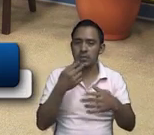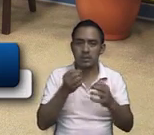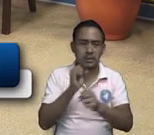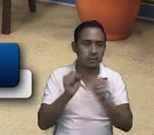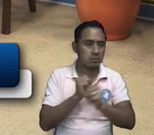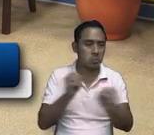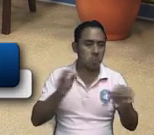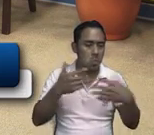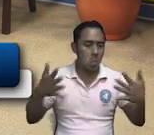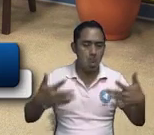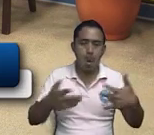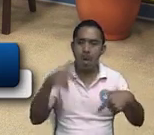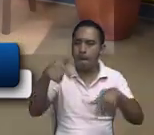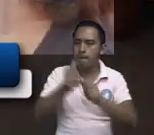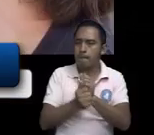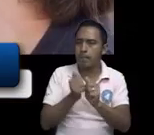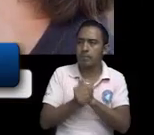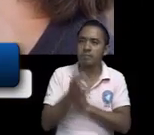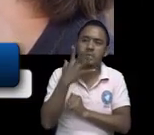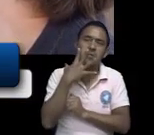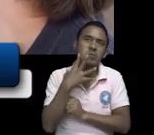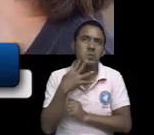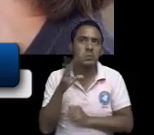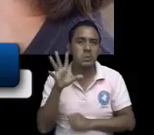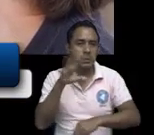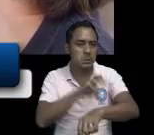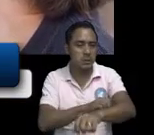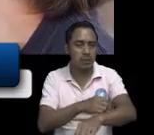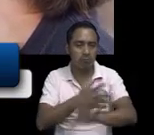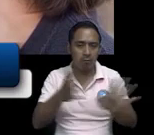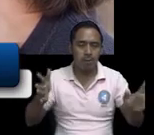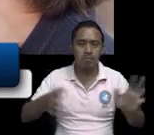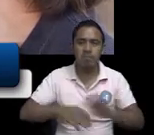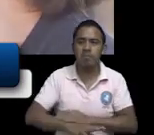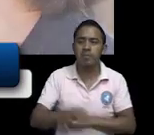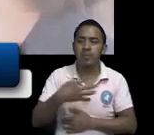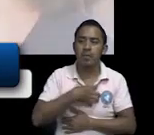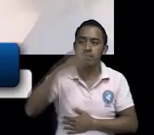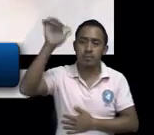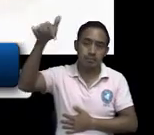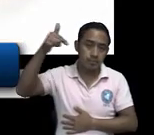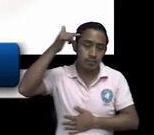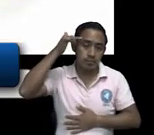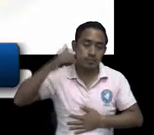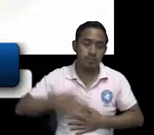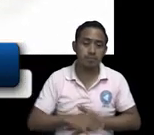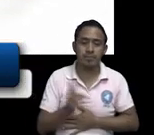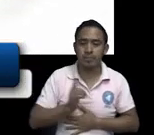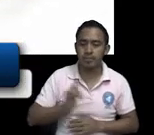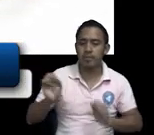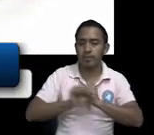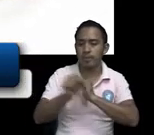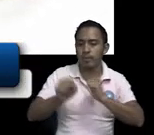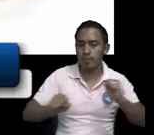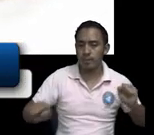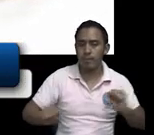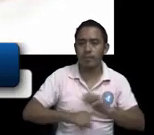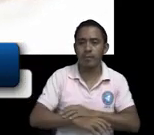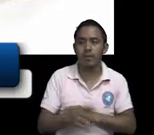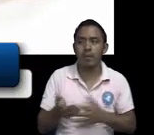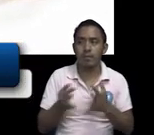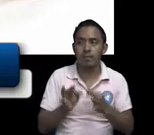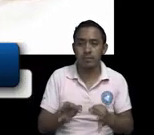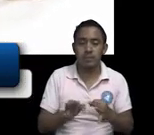mucho de este virus. Bueno, perro. Nuestro gobierno tiene una campaña